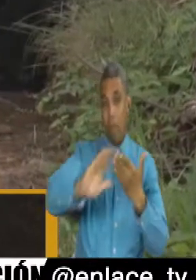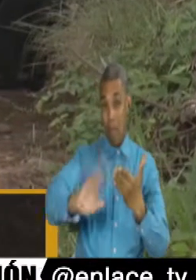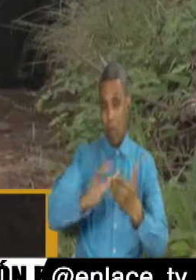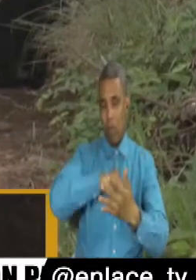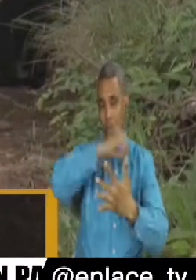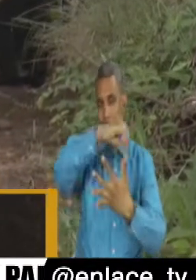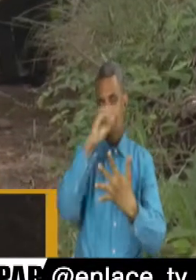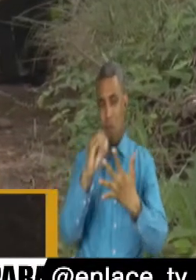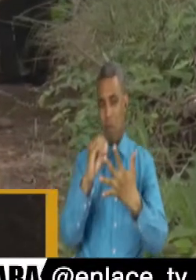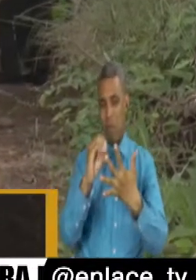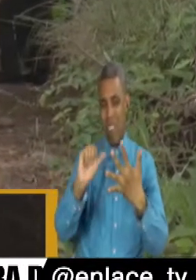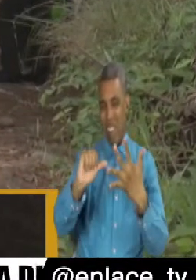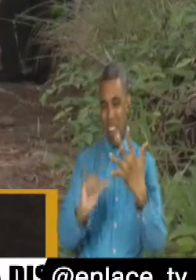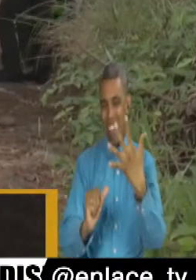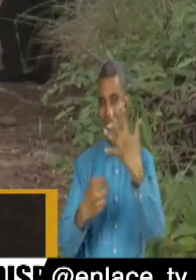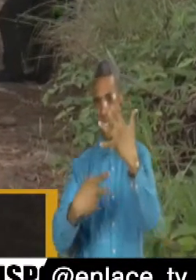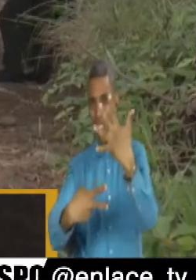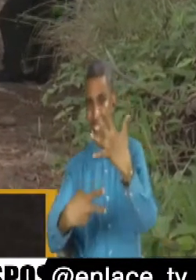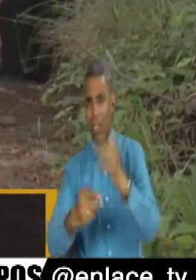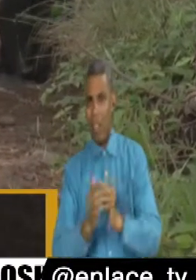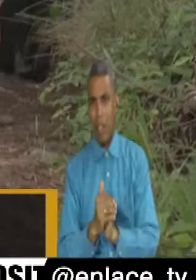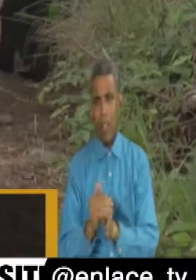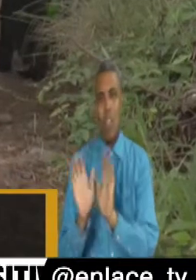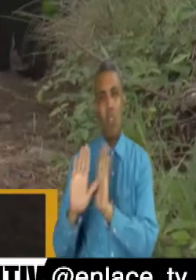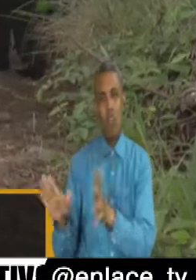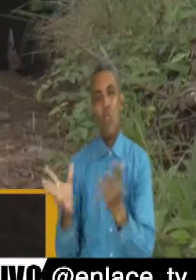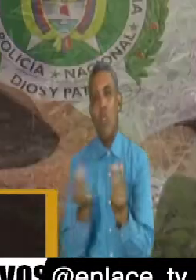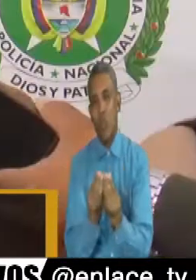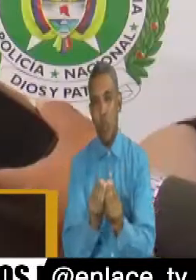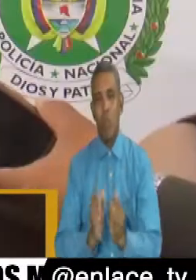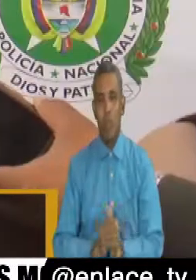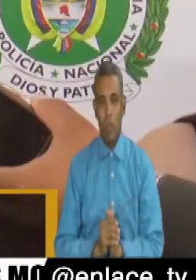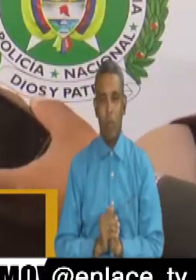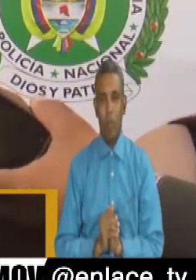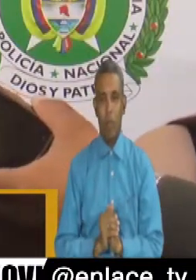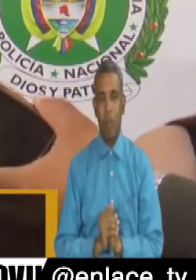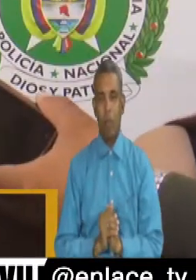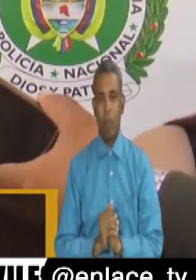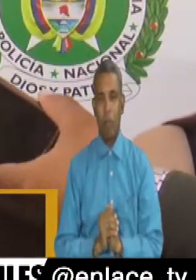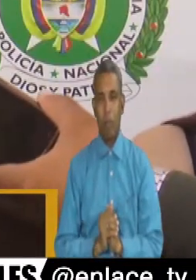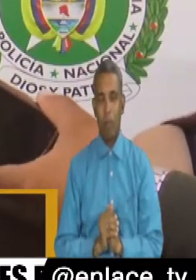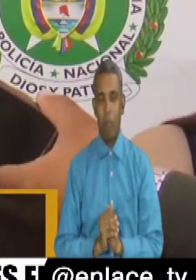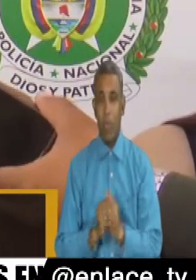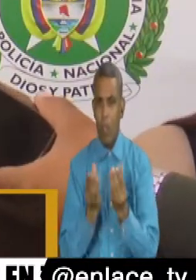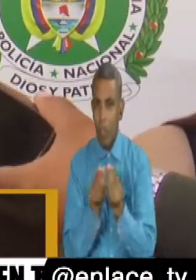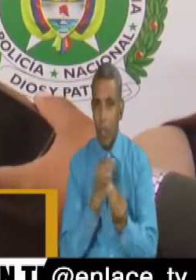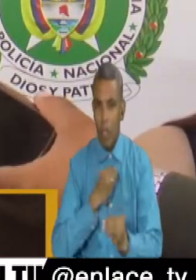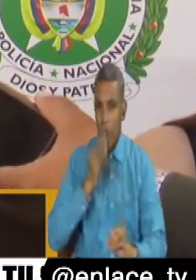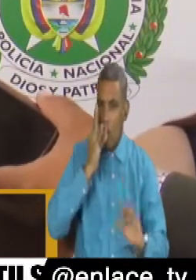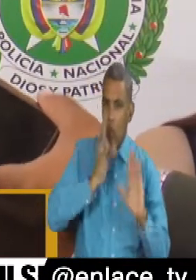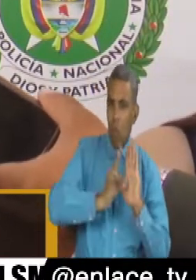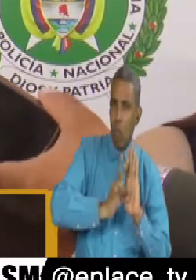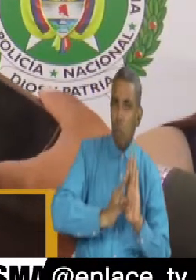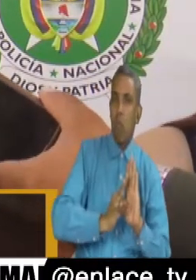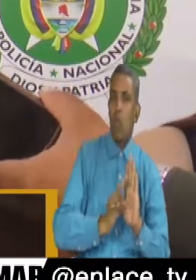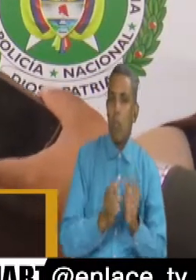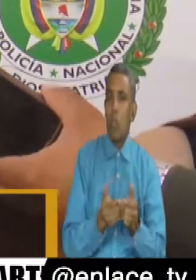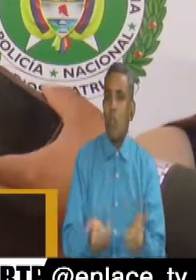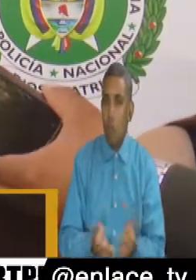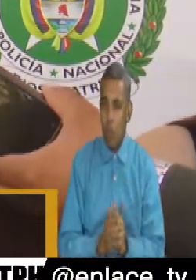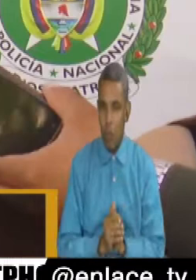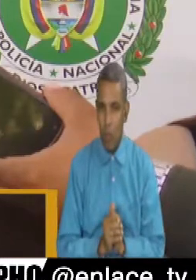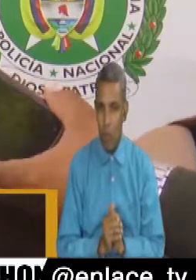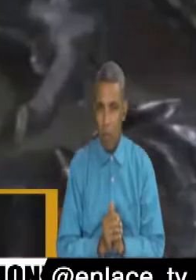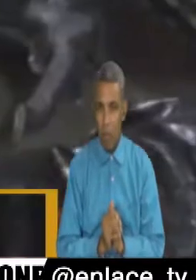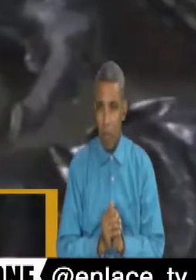cumplían diferentes roles dentro de la organización. Estos capturados obtenían el estupefaciente y durante la modalidad de